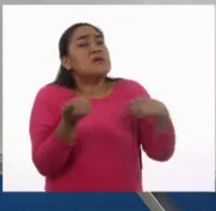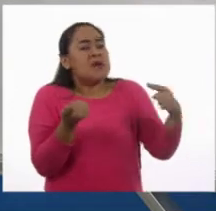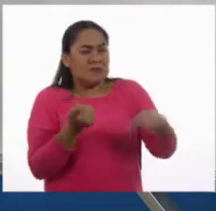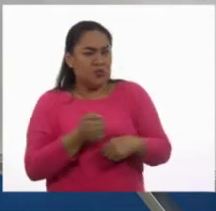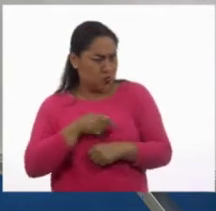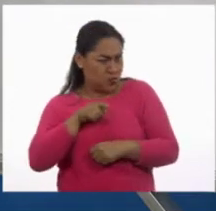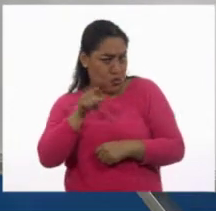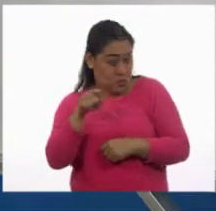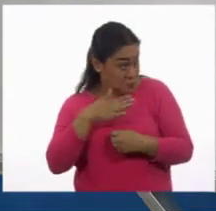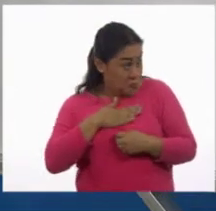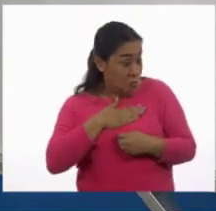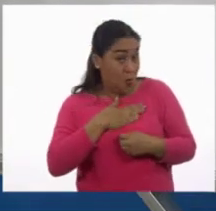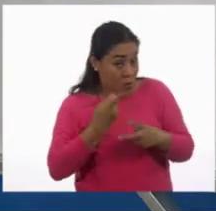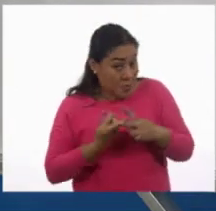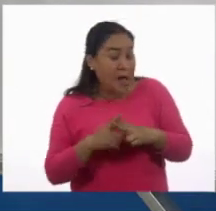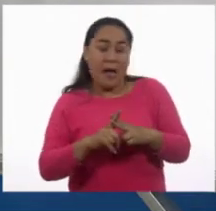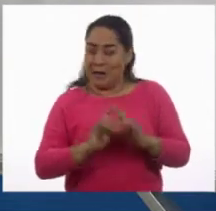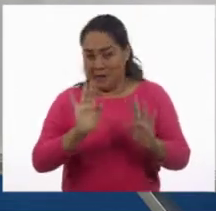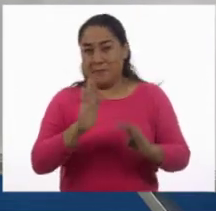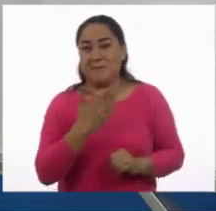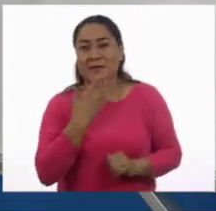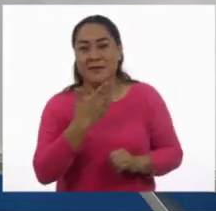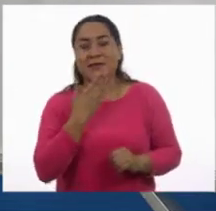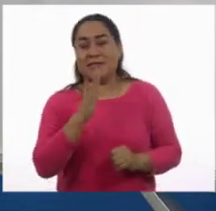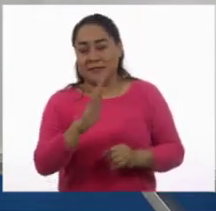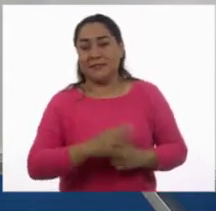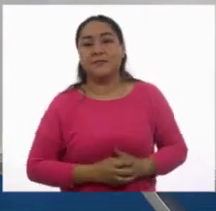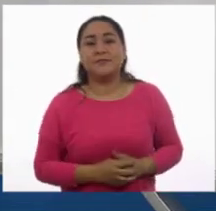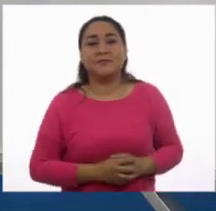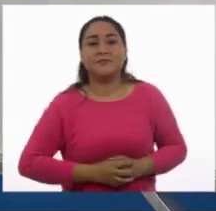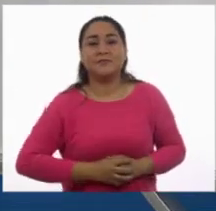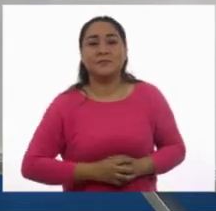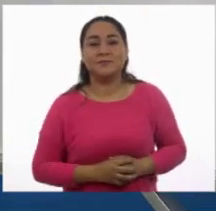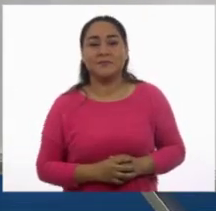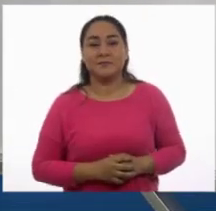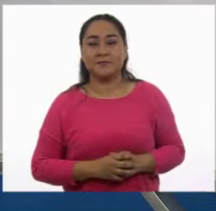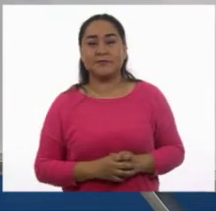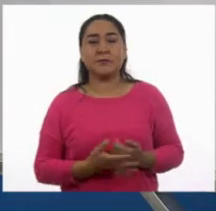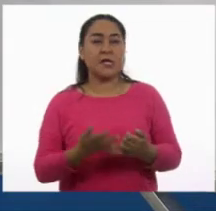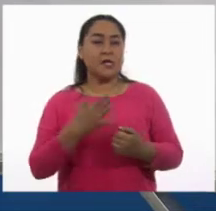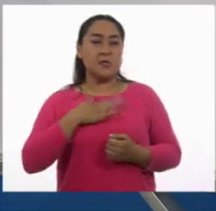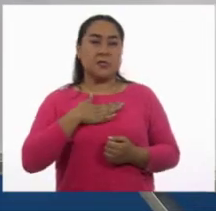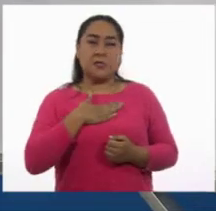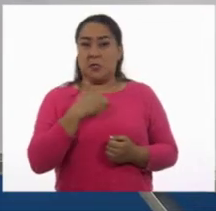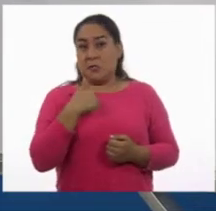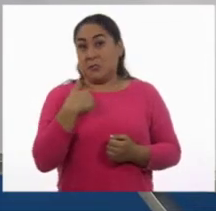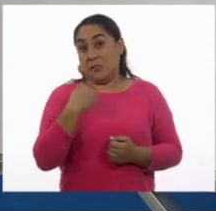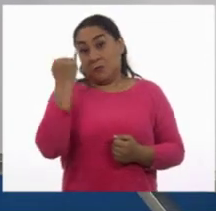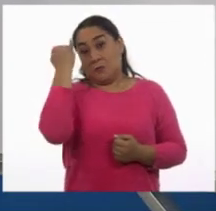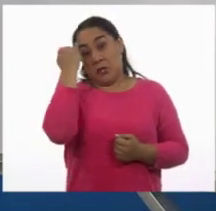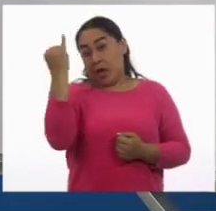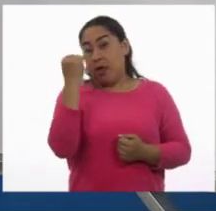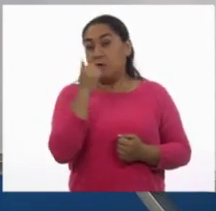comienza. Yo comienzo. Muy bien. Entonces, yo supongo que tienes